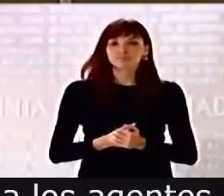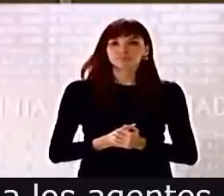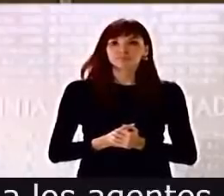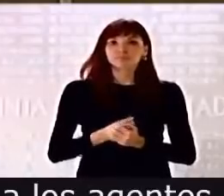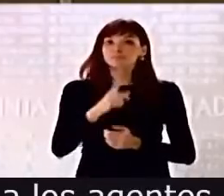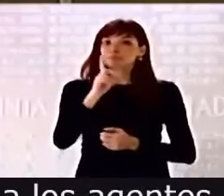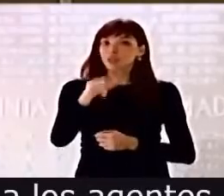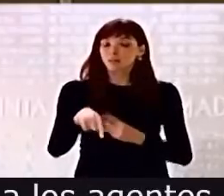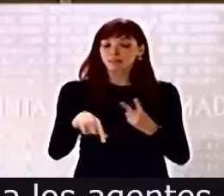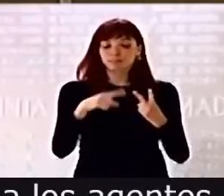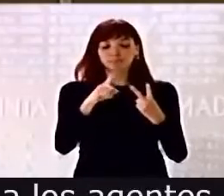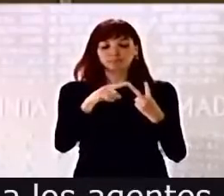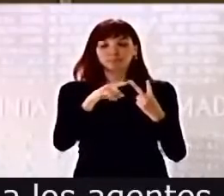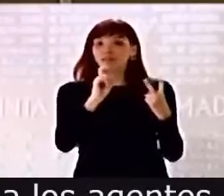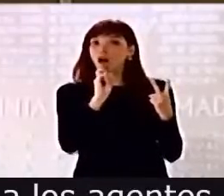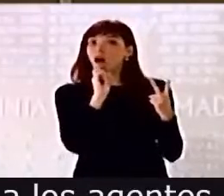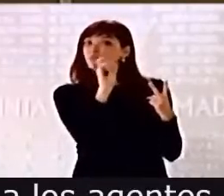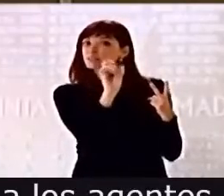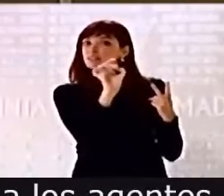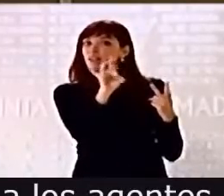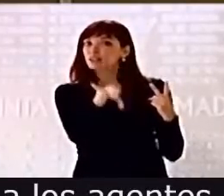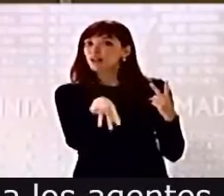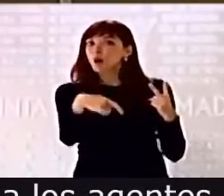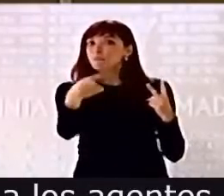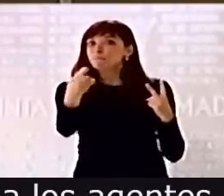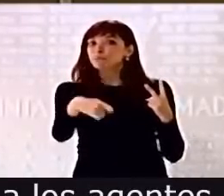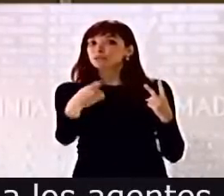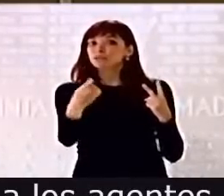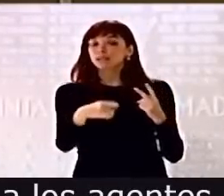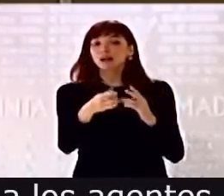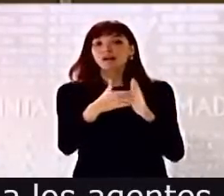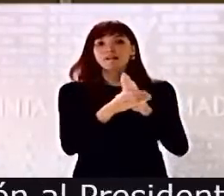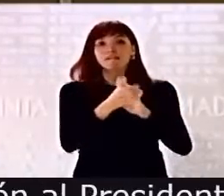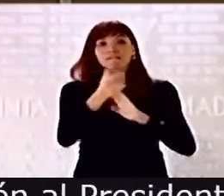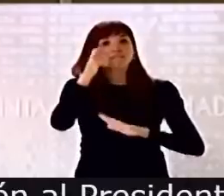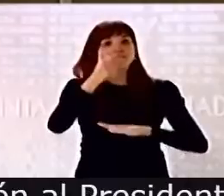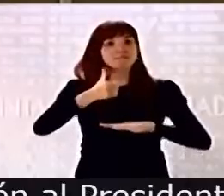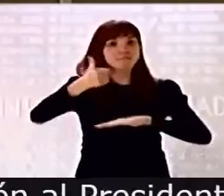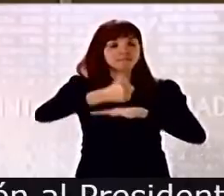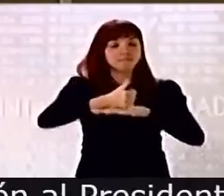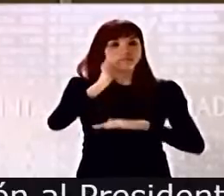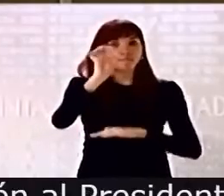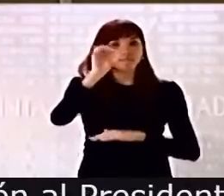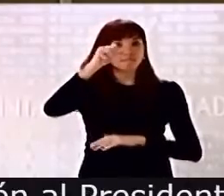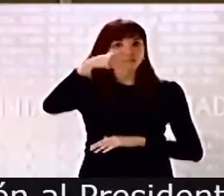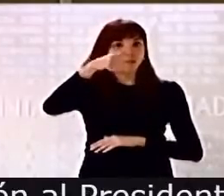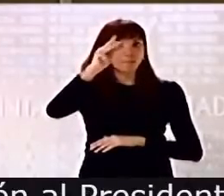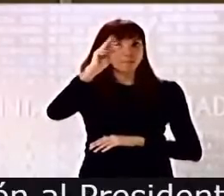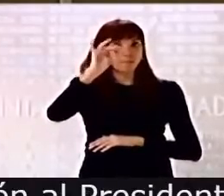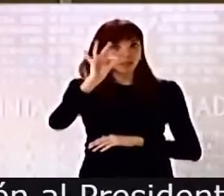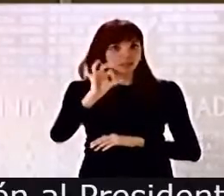Se lo he comunicado también al presidente de la Federación Extremeña de Municipios y Provincias.